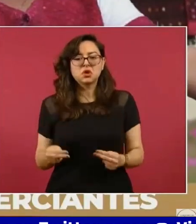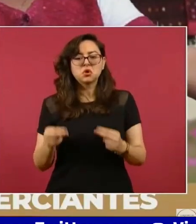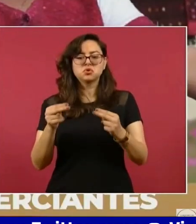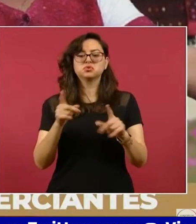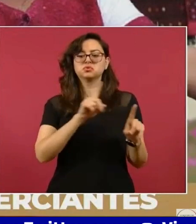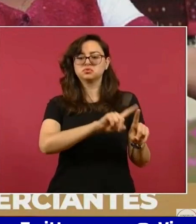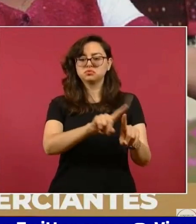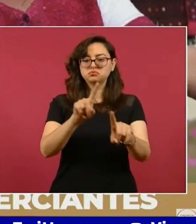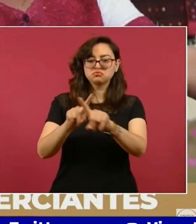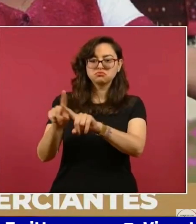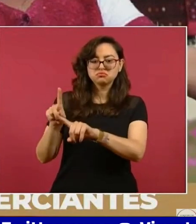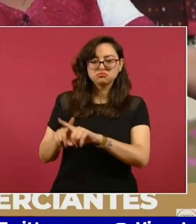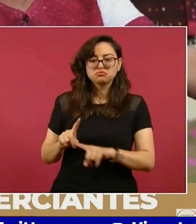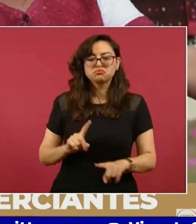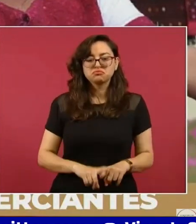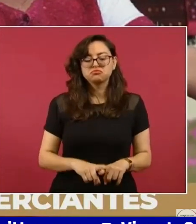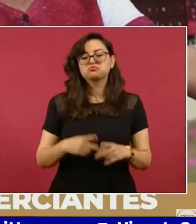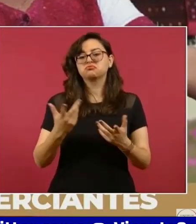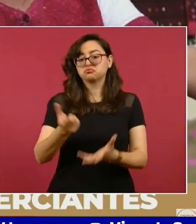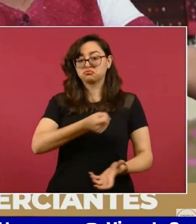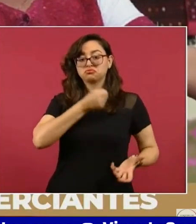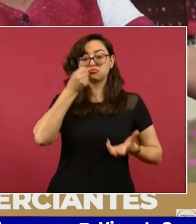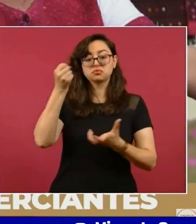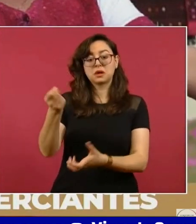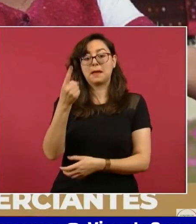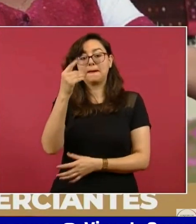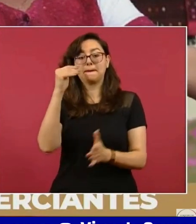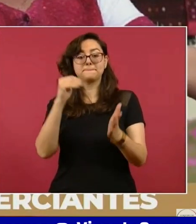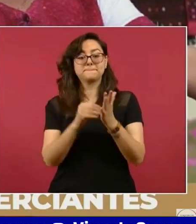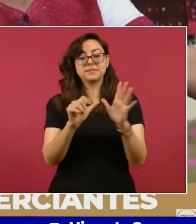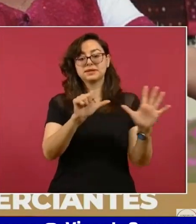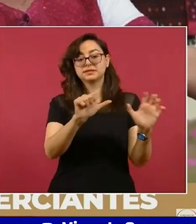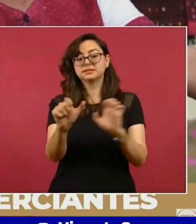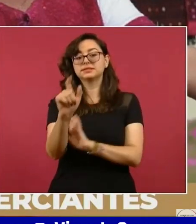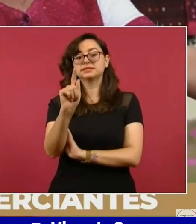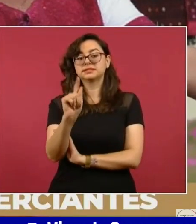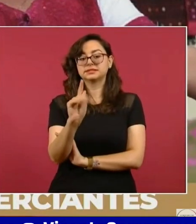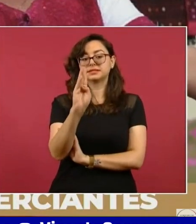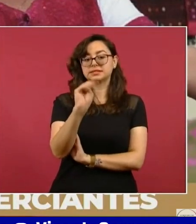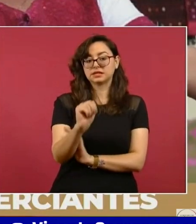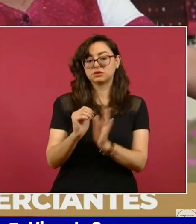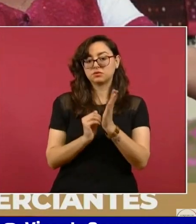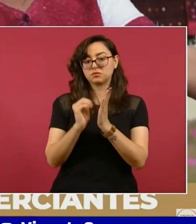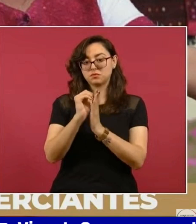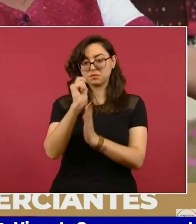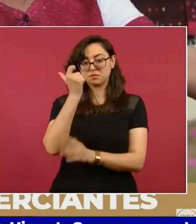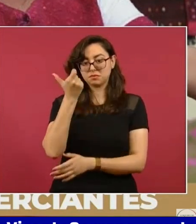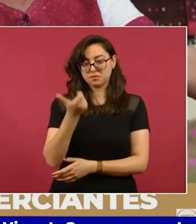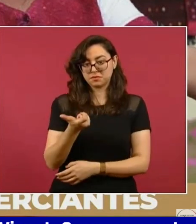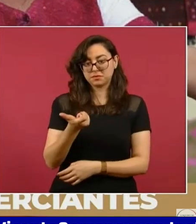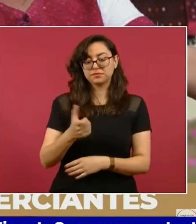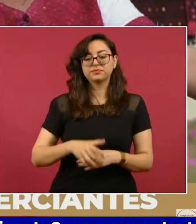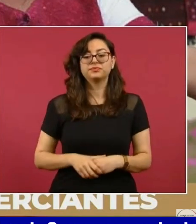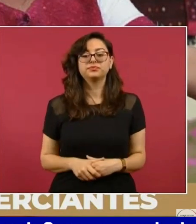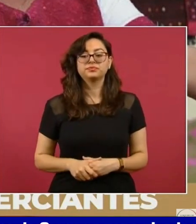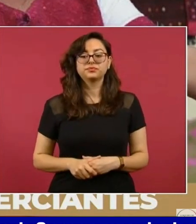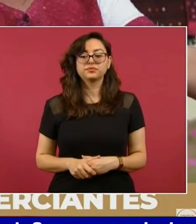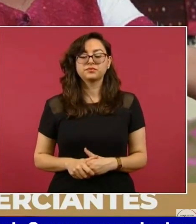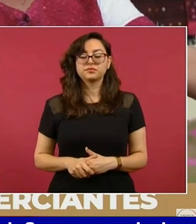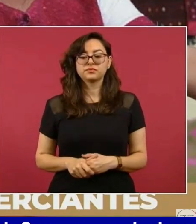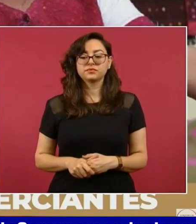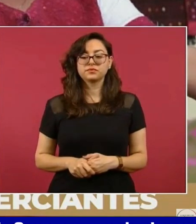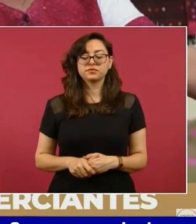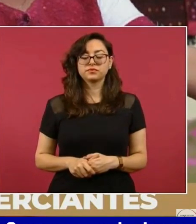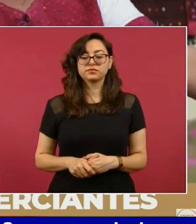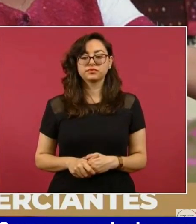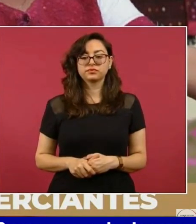familiares y se ha realizado una inversión de 1 mil 679 millones de pesos. En el